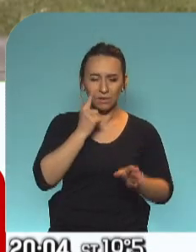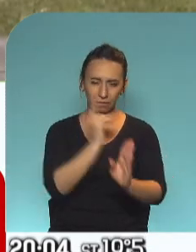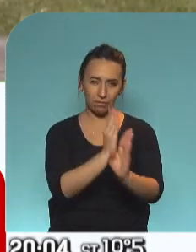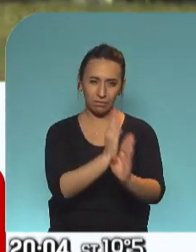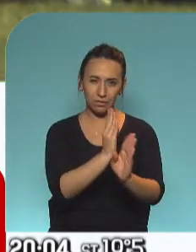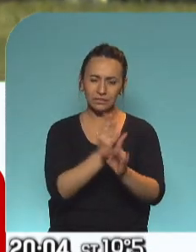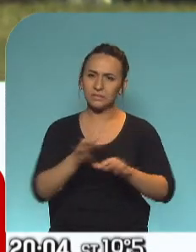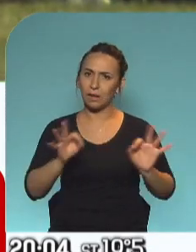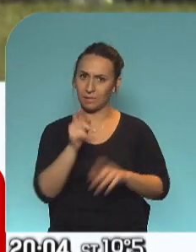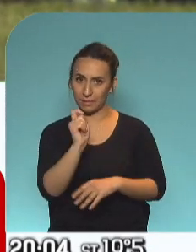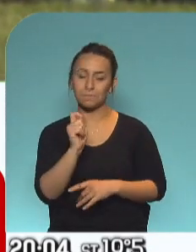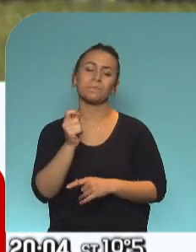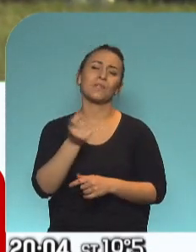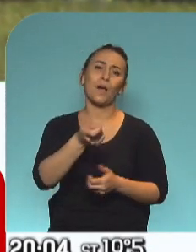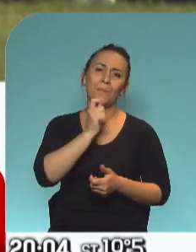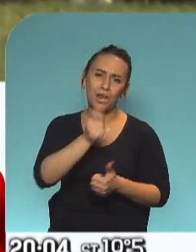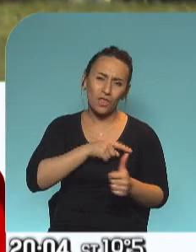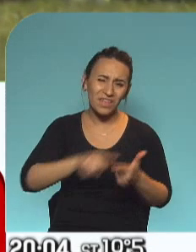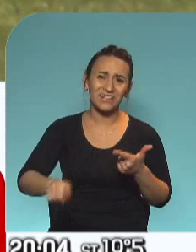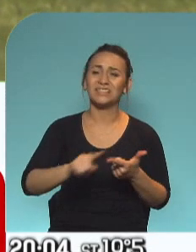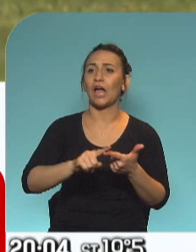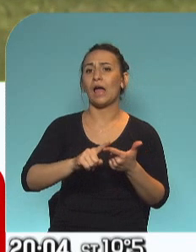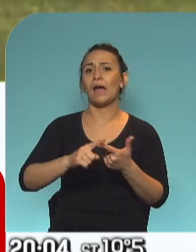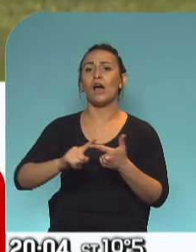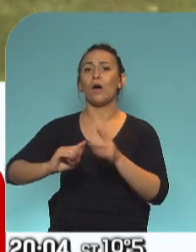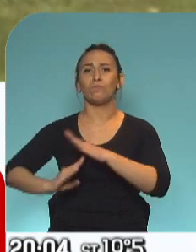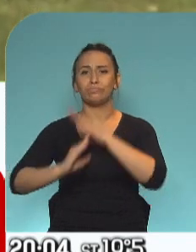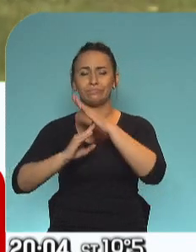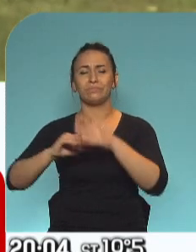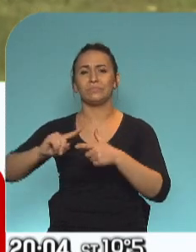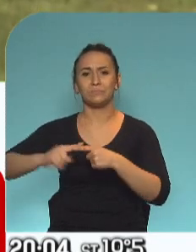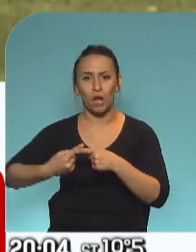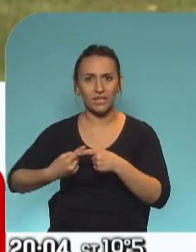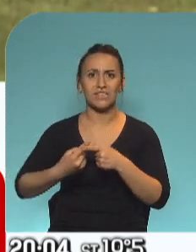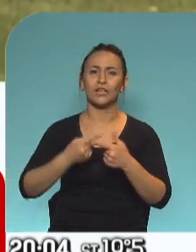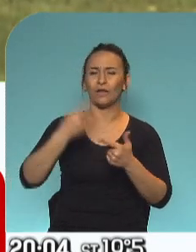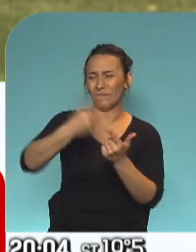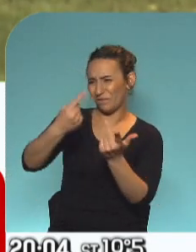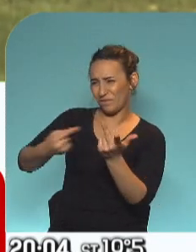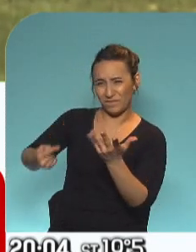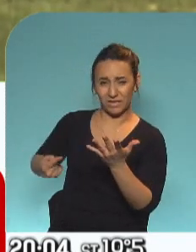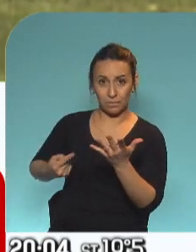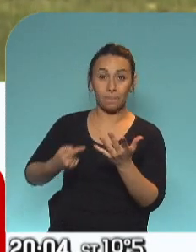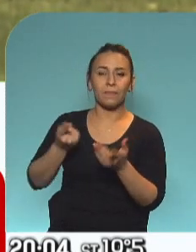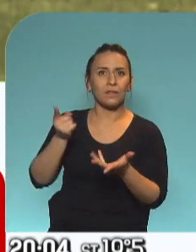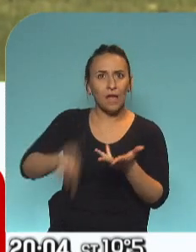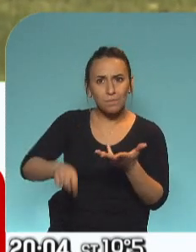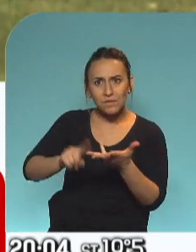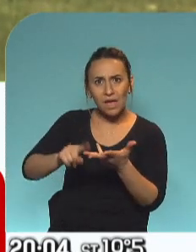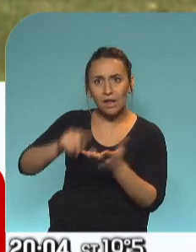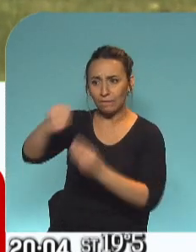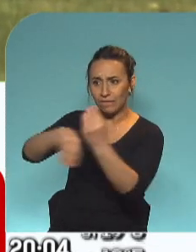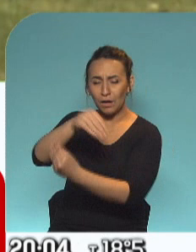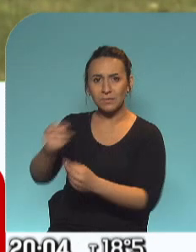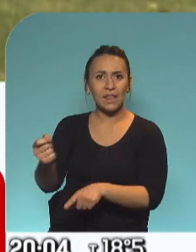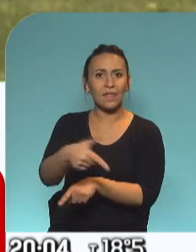periodistas, dirigentes sindicales, dirigentes sociales, políticos y ahora familiares de víctimas